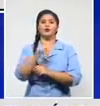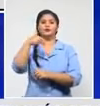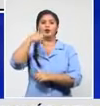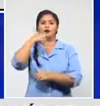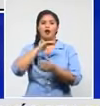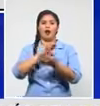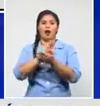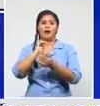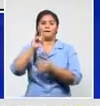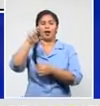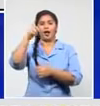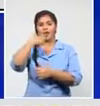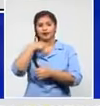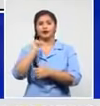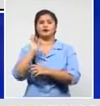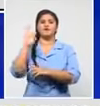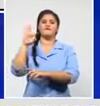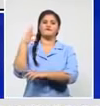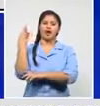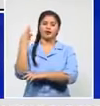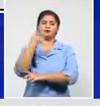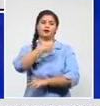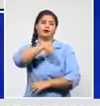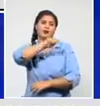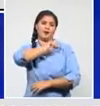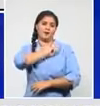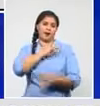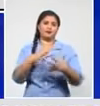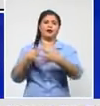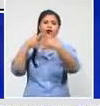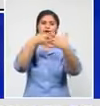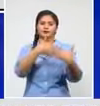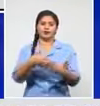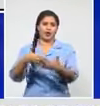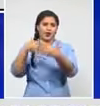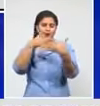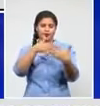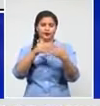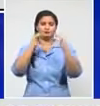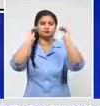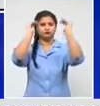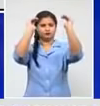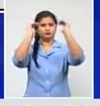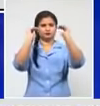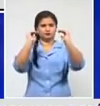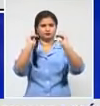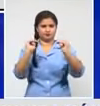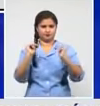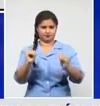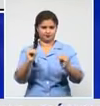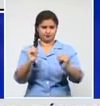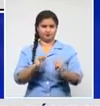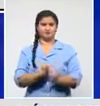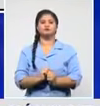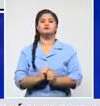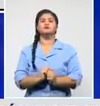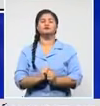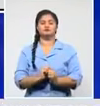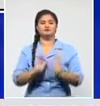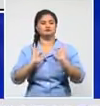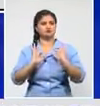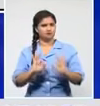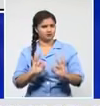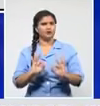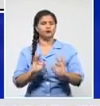España, Estados Unidos es la otra también de una dimensión importante, Canadá, Australia y